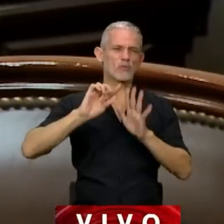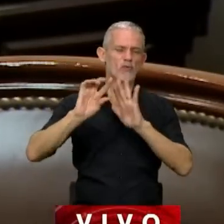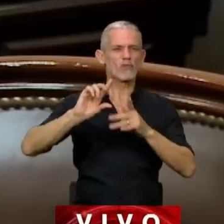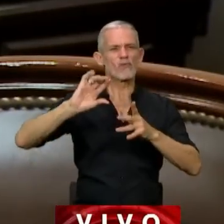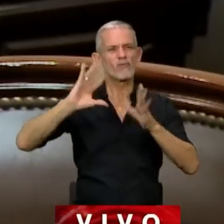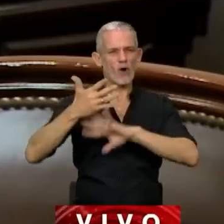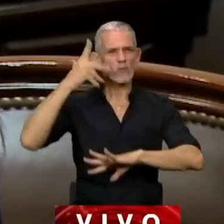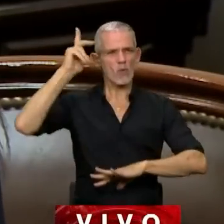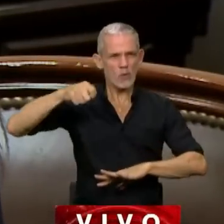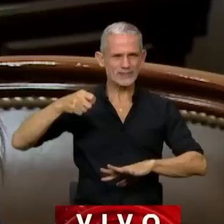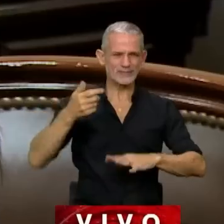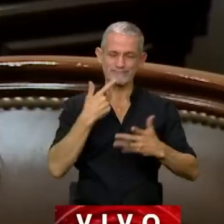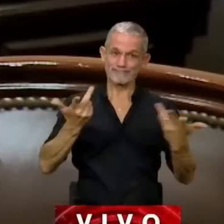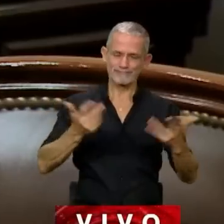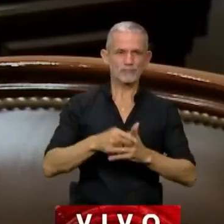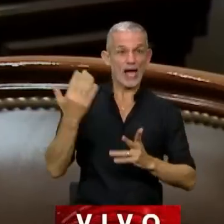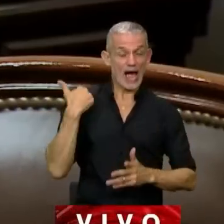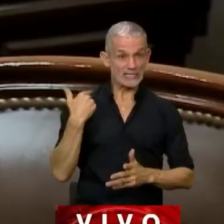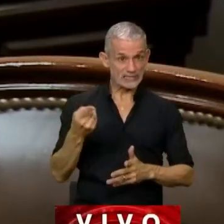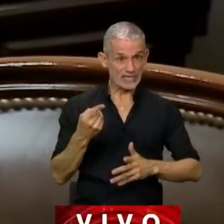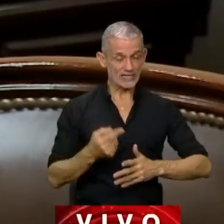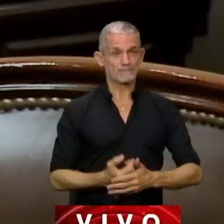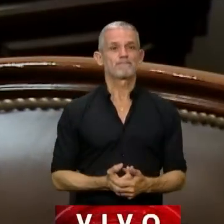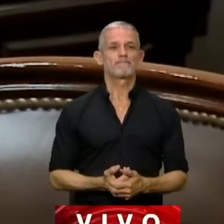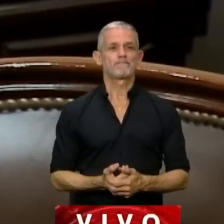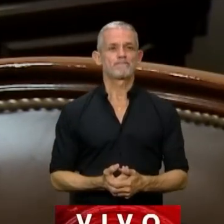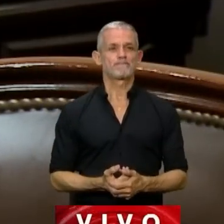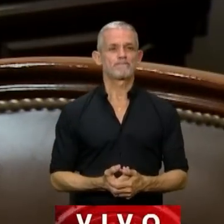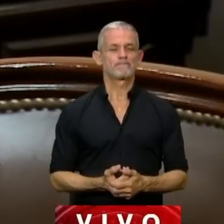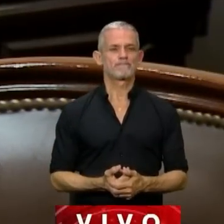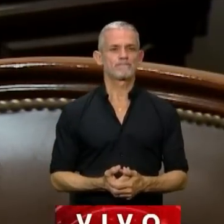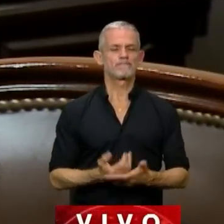doctrina. En el día de ayer